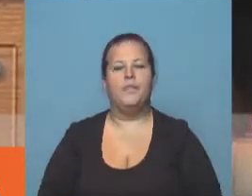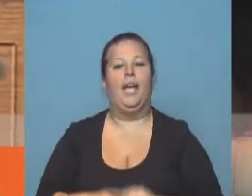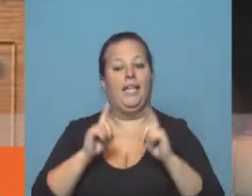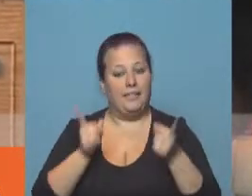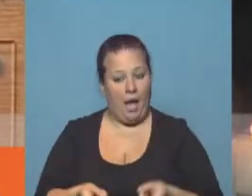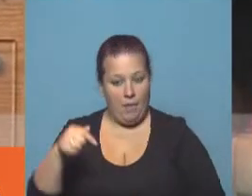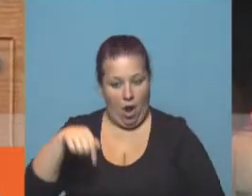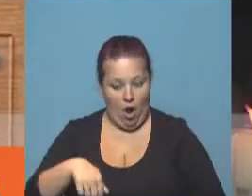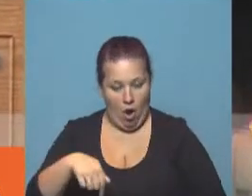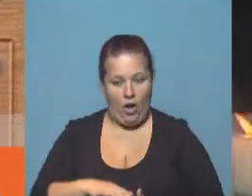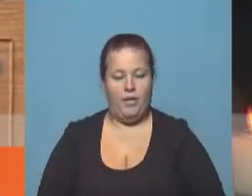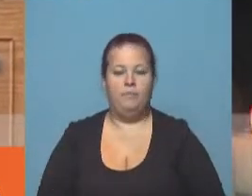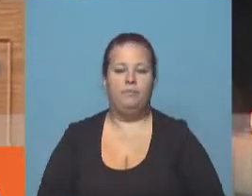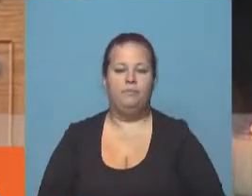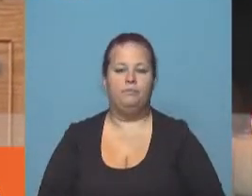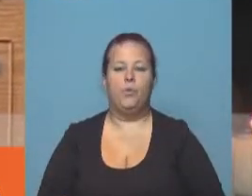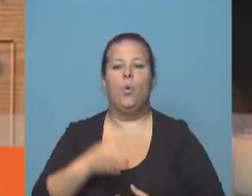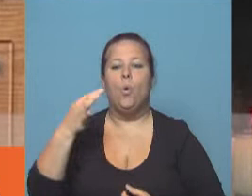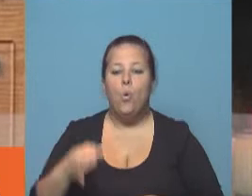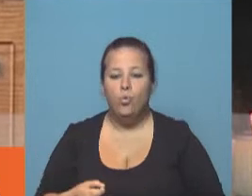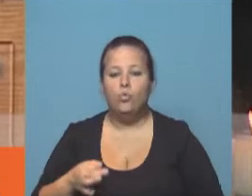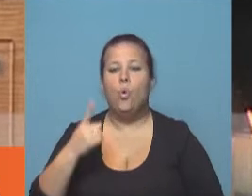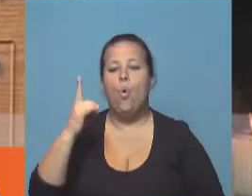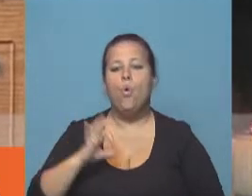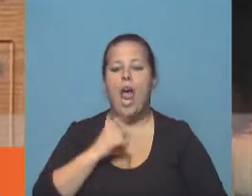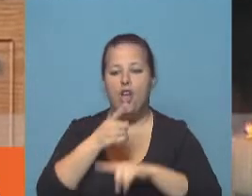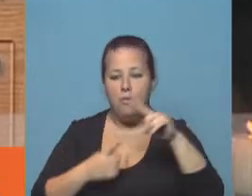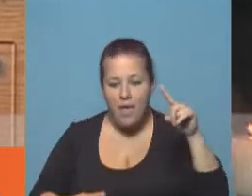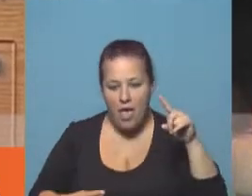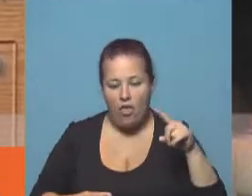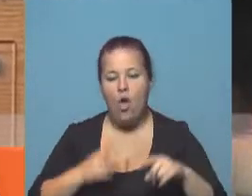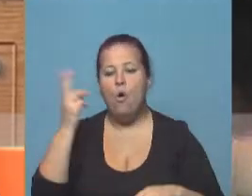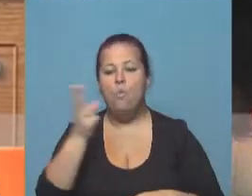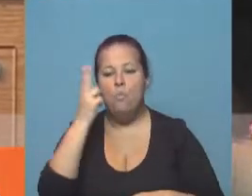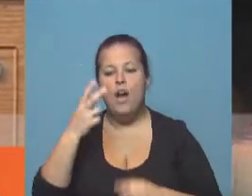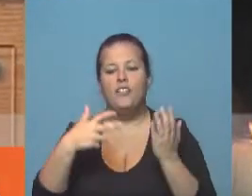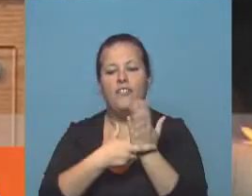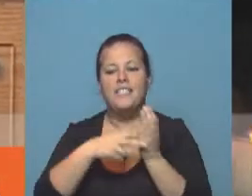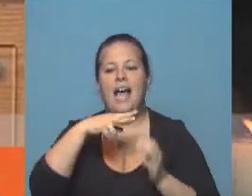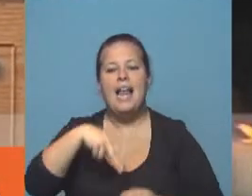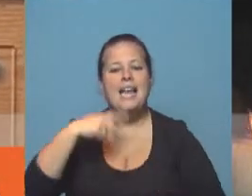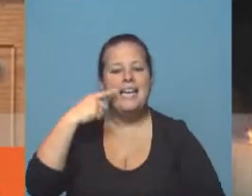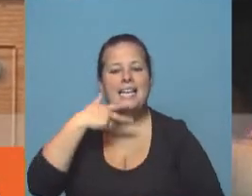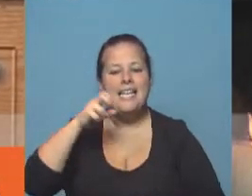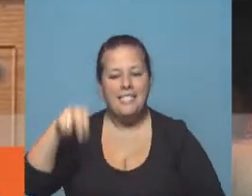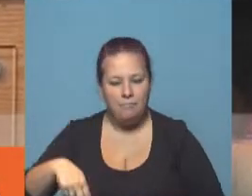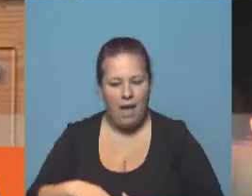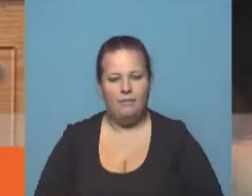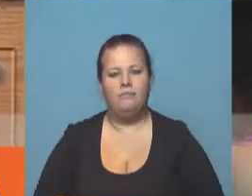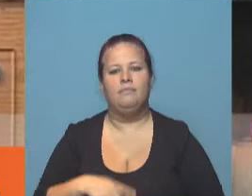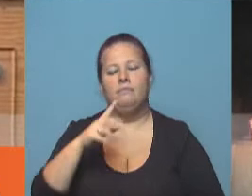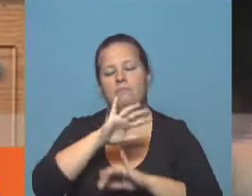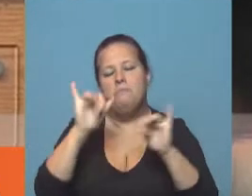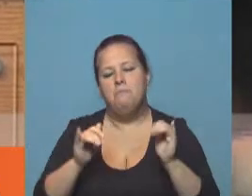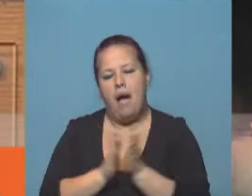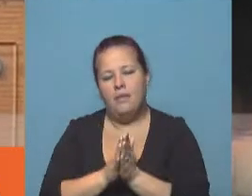También hoy se cumple exactamente un año y medio de la muerte de Alberto Nisman, Cinclonol y Brajá, que en paz